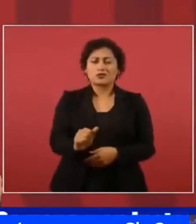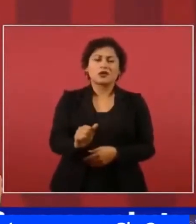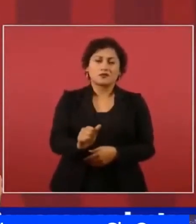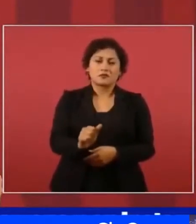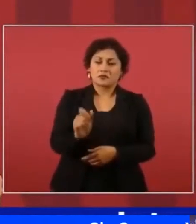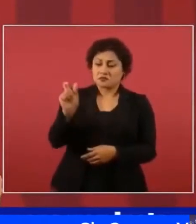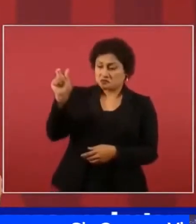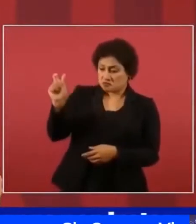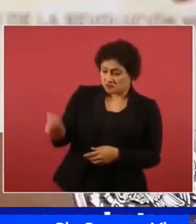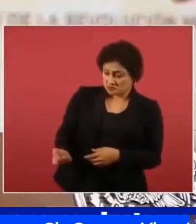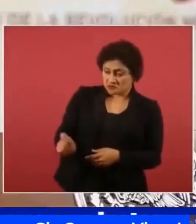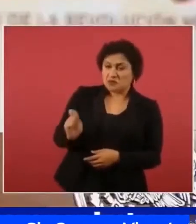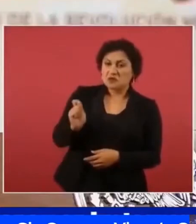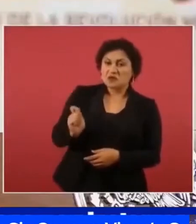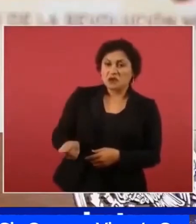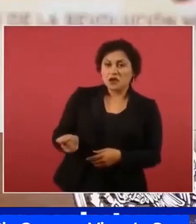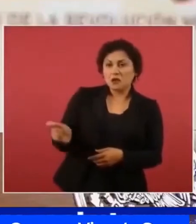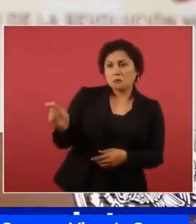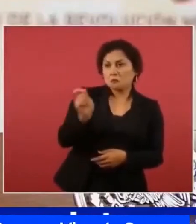intelectuales orgánicos,